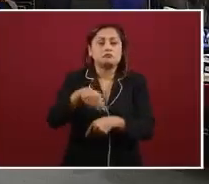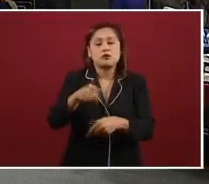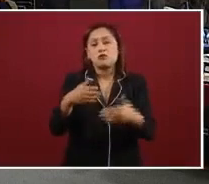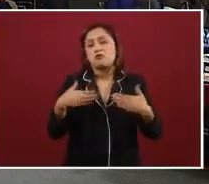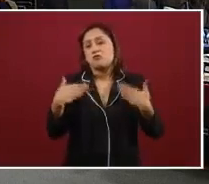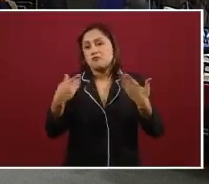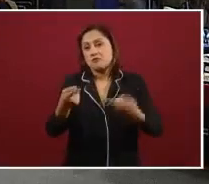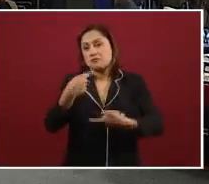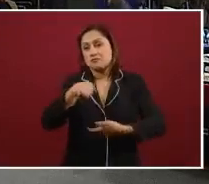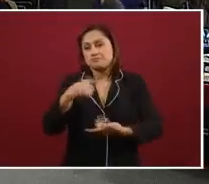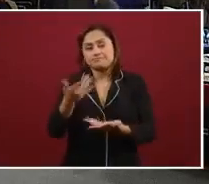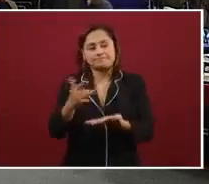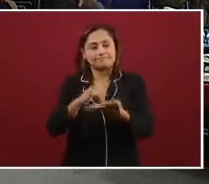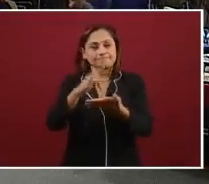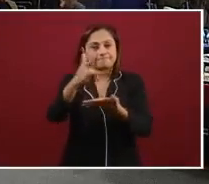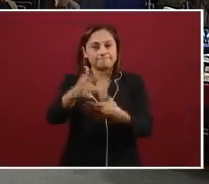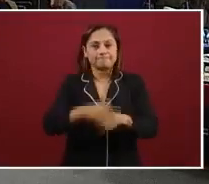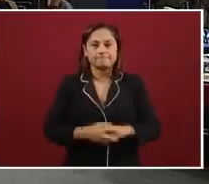gracias.